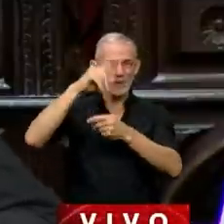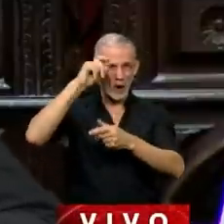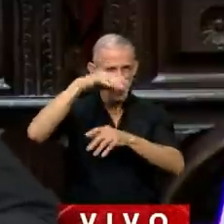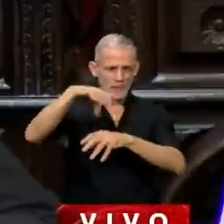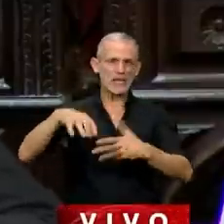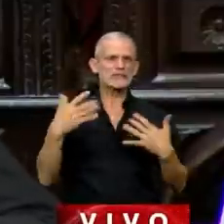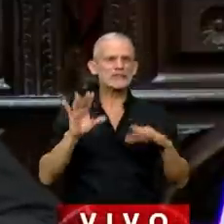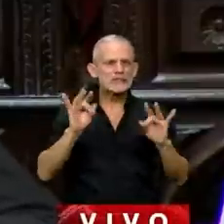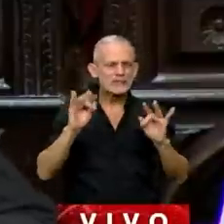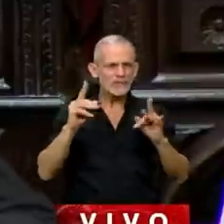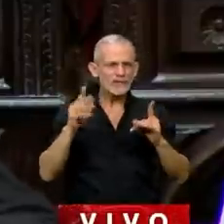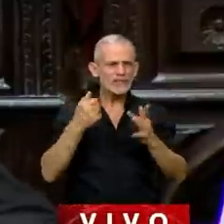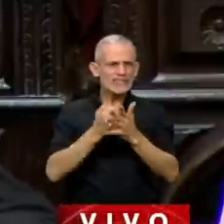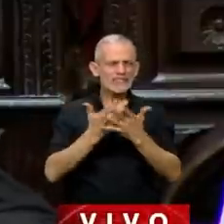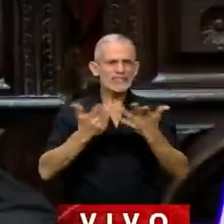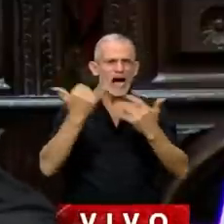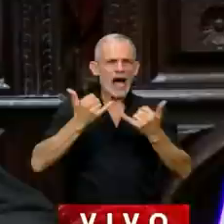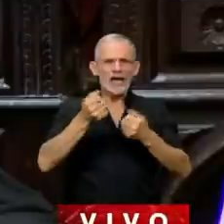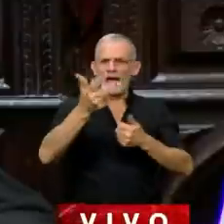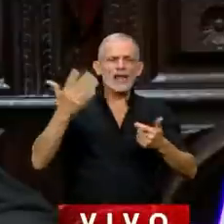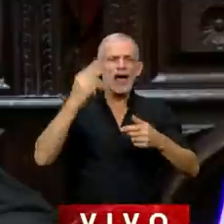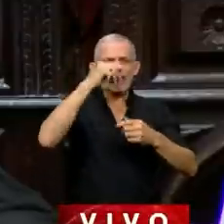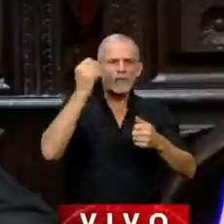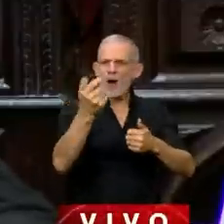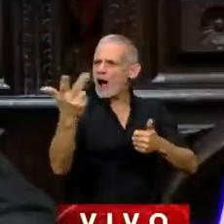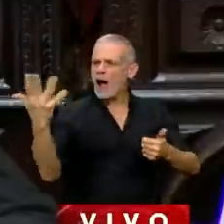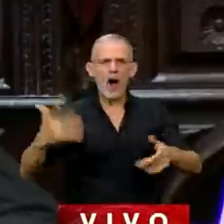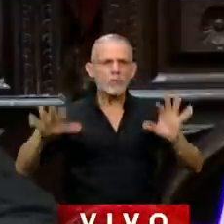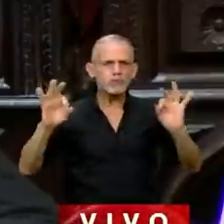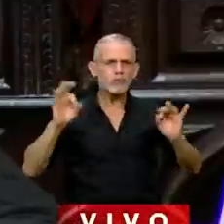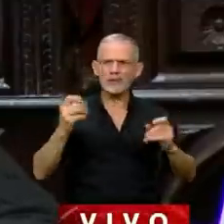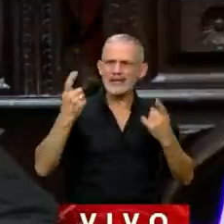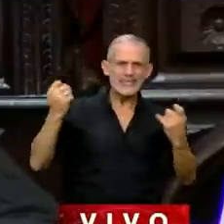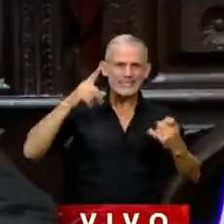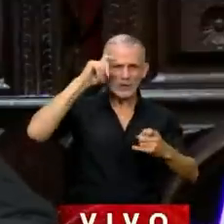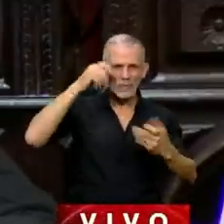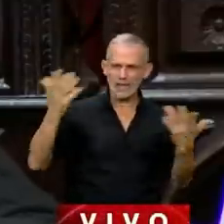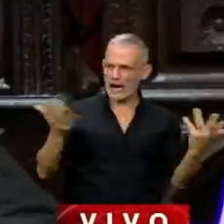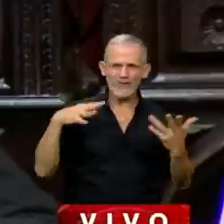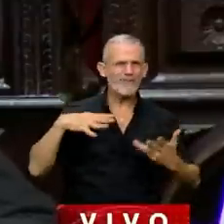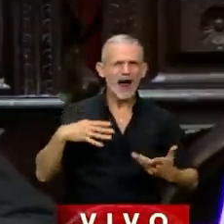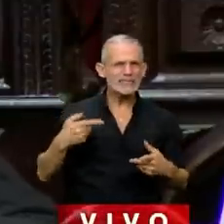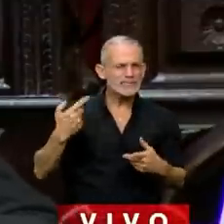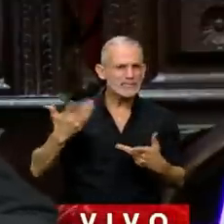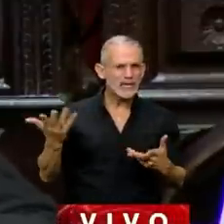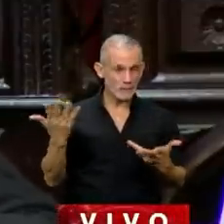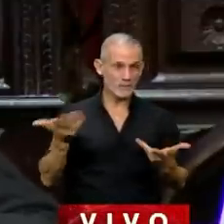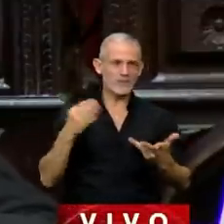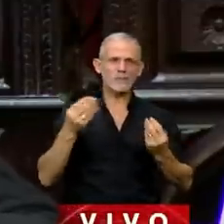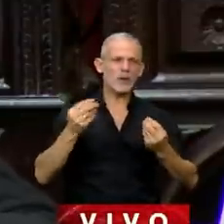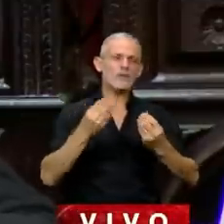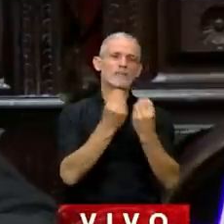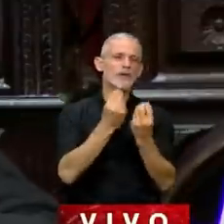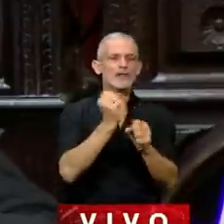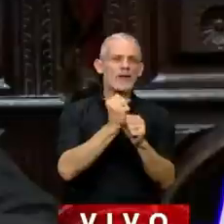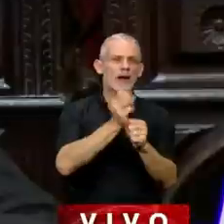lo difícil que es poder contar con la cantidad de enfermeras y enfermeros que se necesitan en el sistema de salud. Y eso está vinculado al pluriempleo,